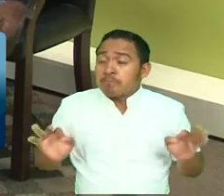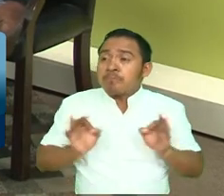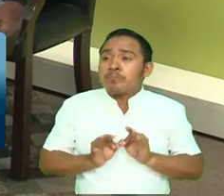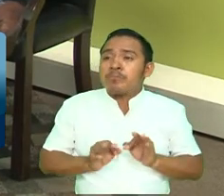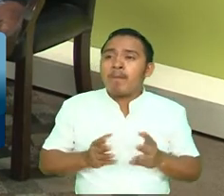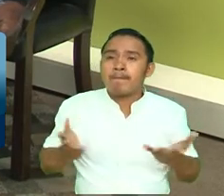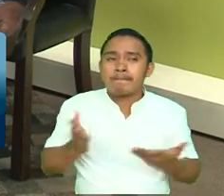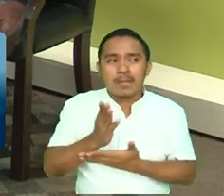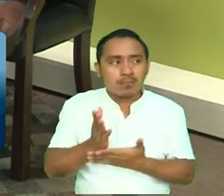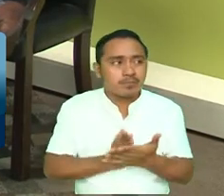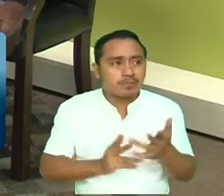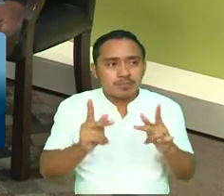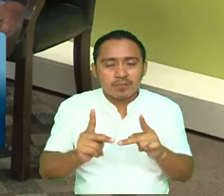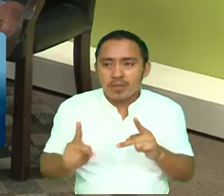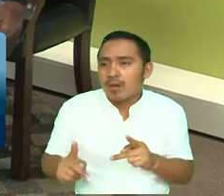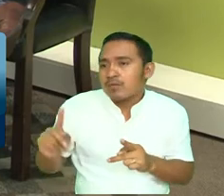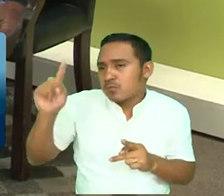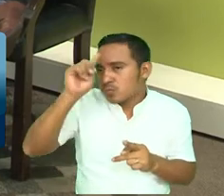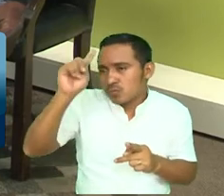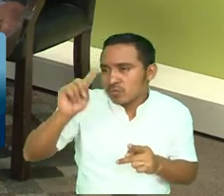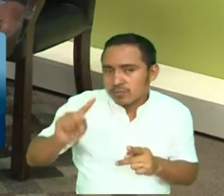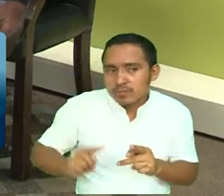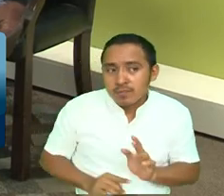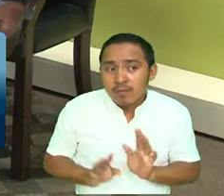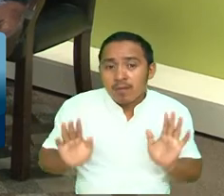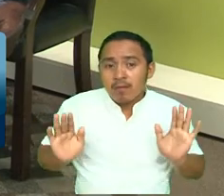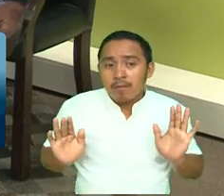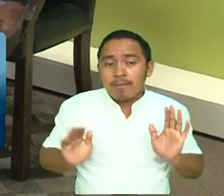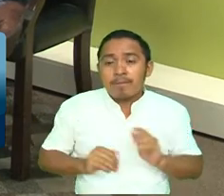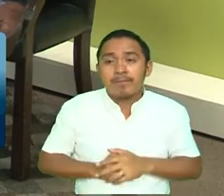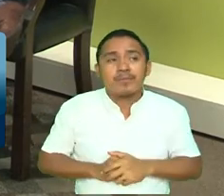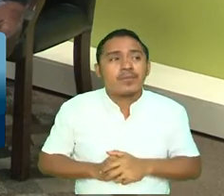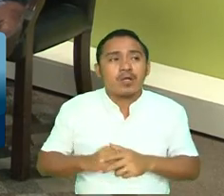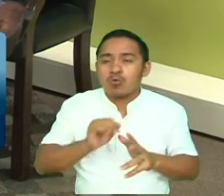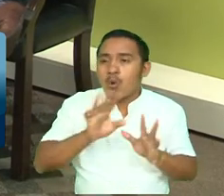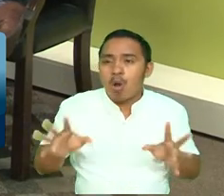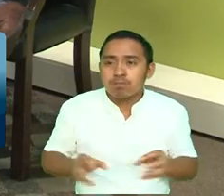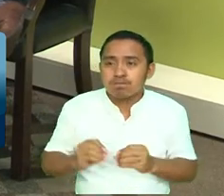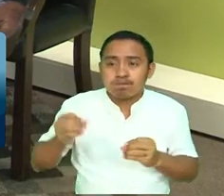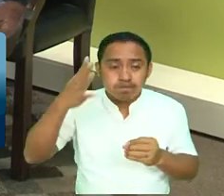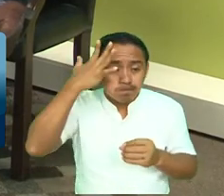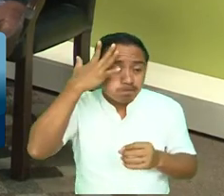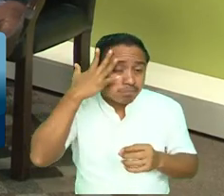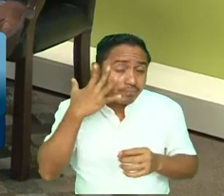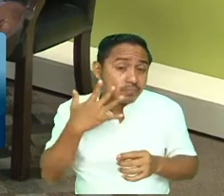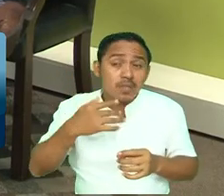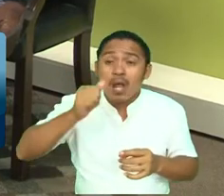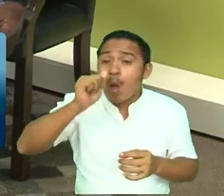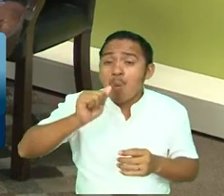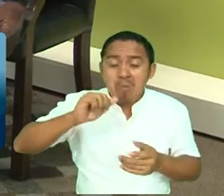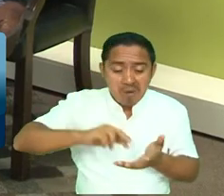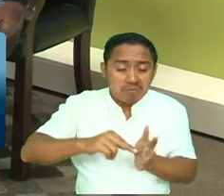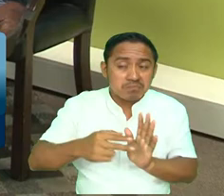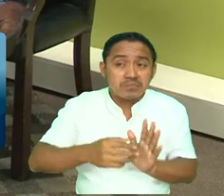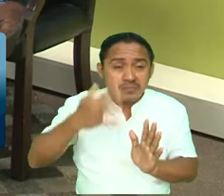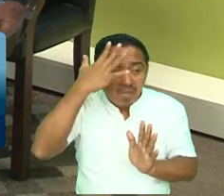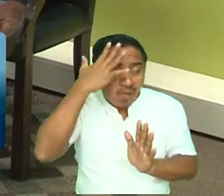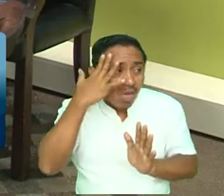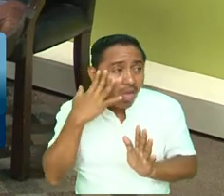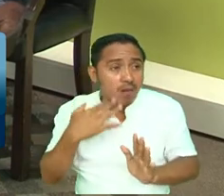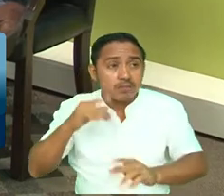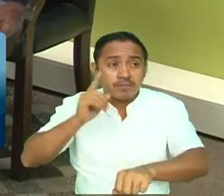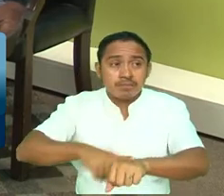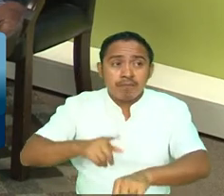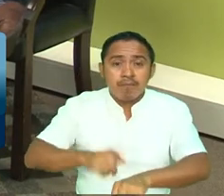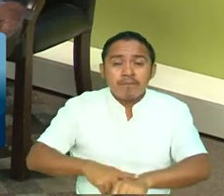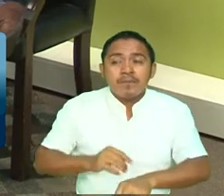no, algunas personas no lo conocíamos, de que sacamos toda esa cantidad de sudor en determinado tiempo. Así